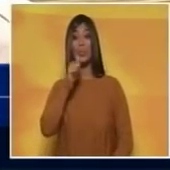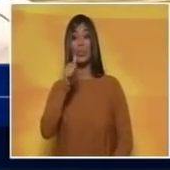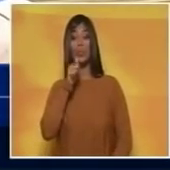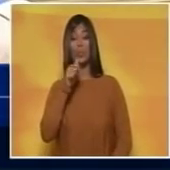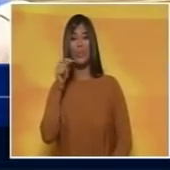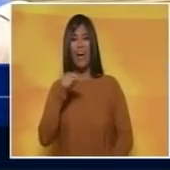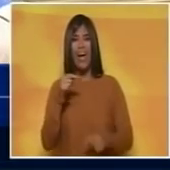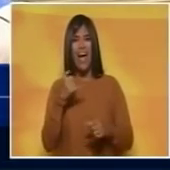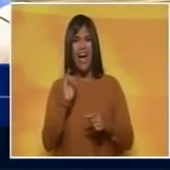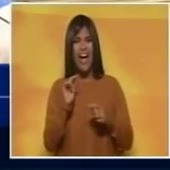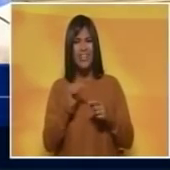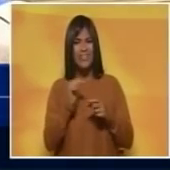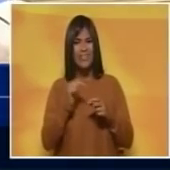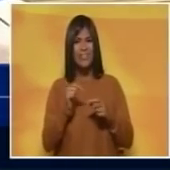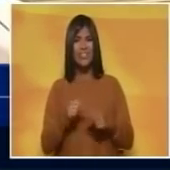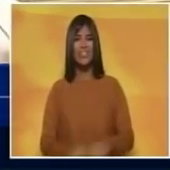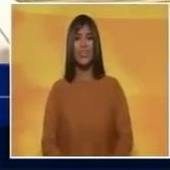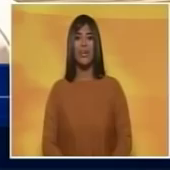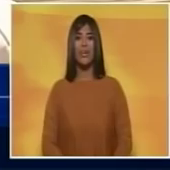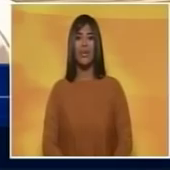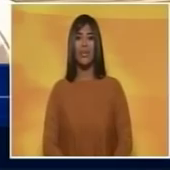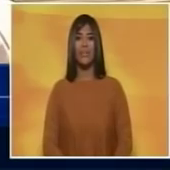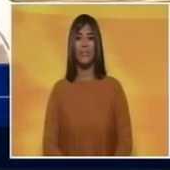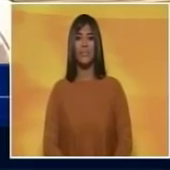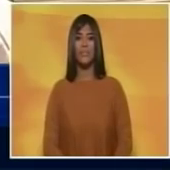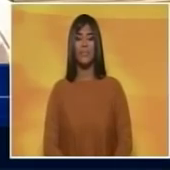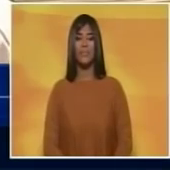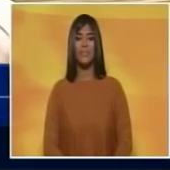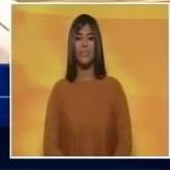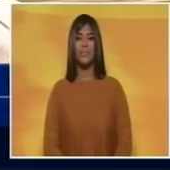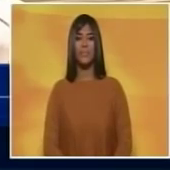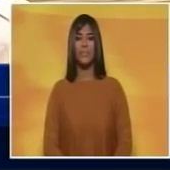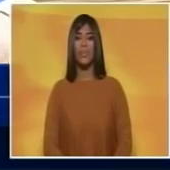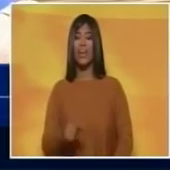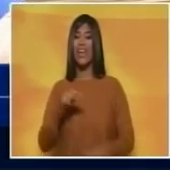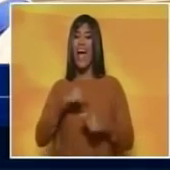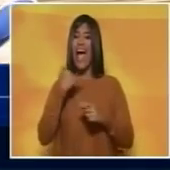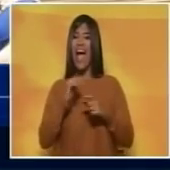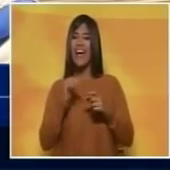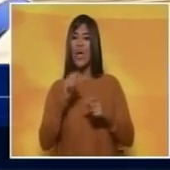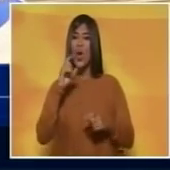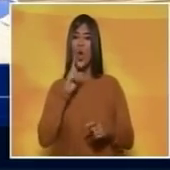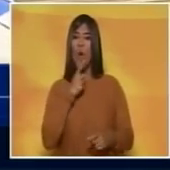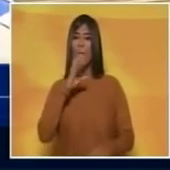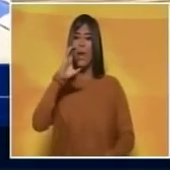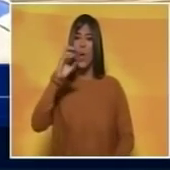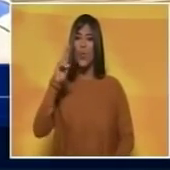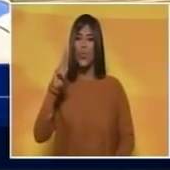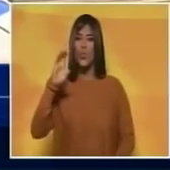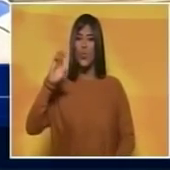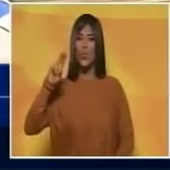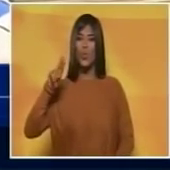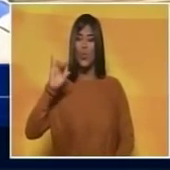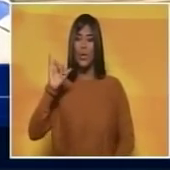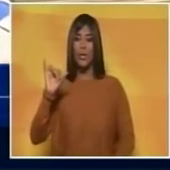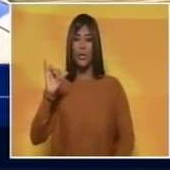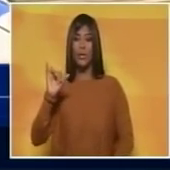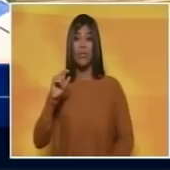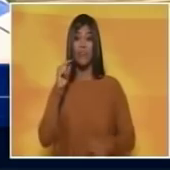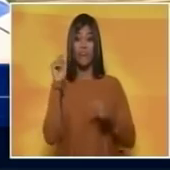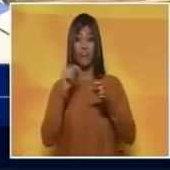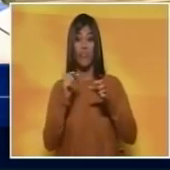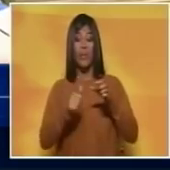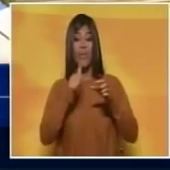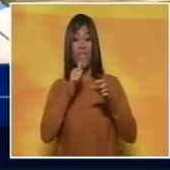entre ese licor se encontraba la bebida llamada cucuy de penca. Según los médicos dicen